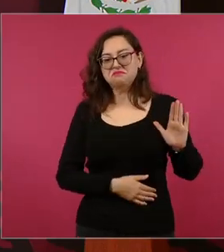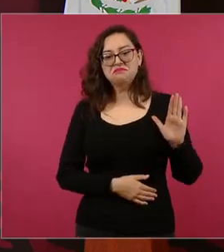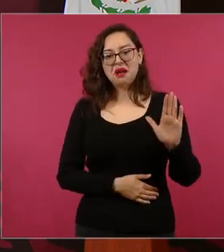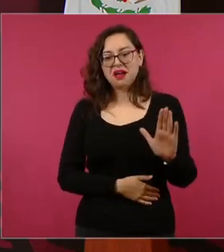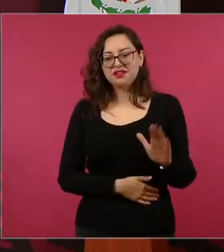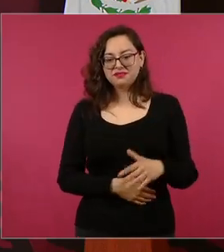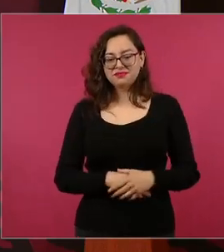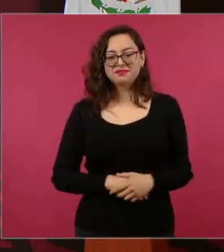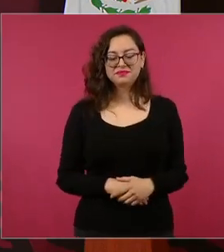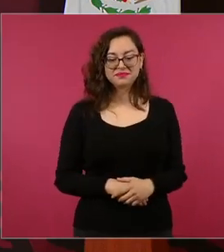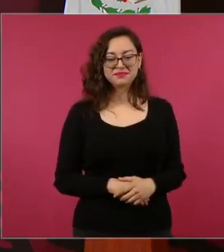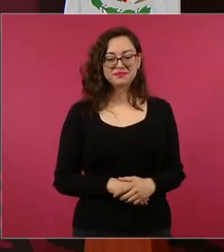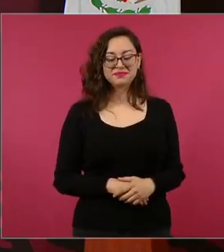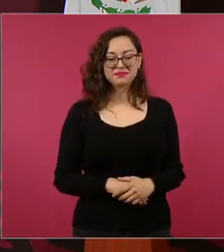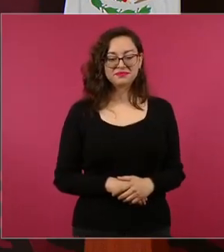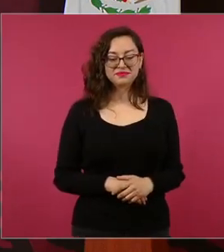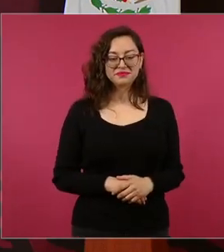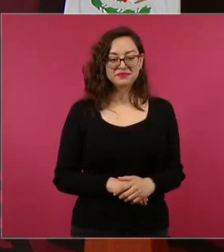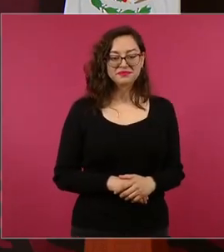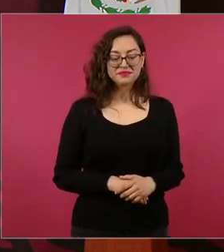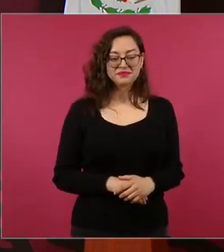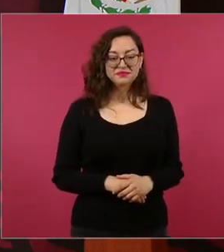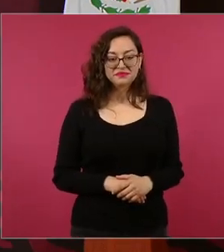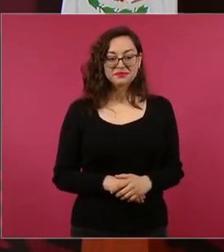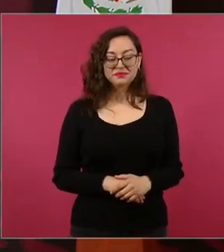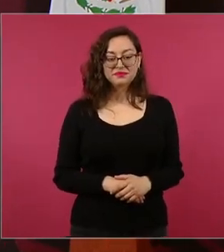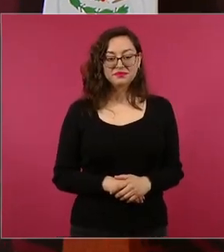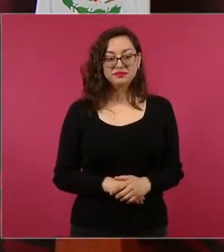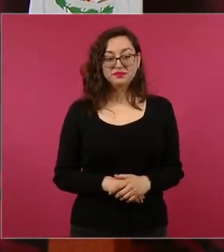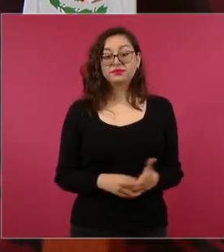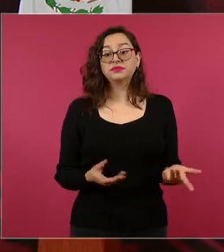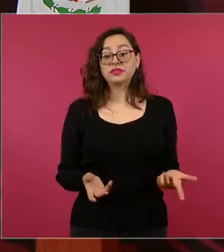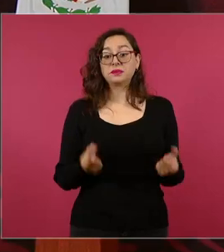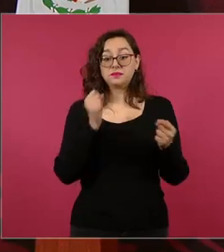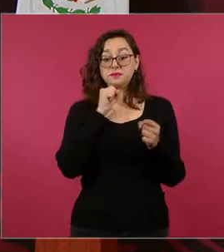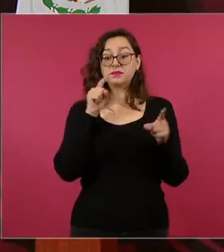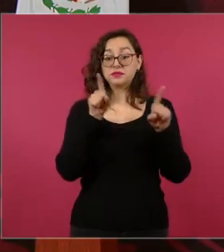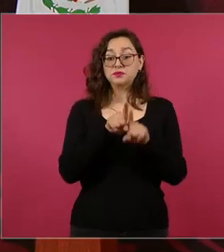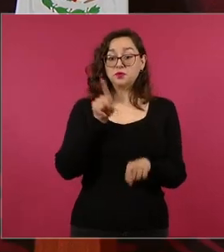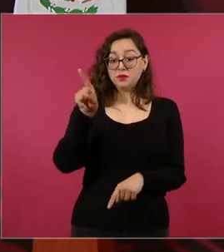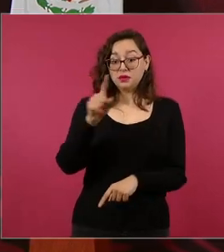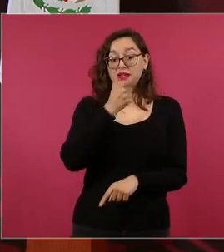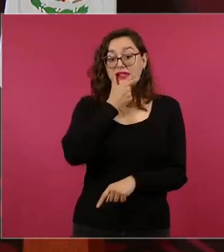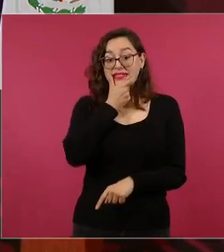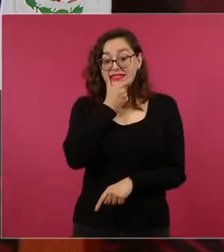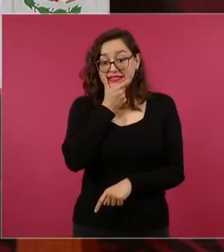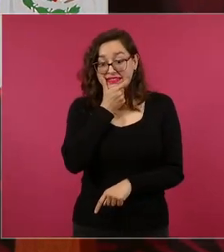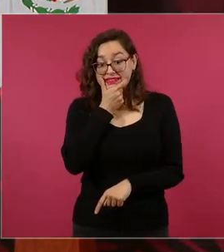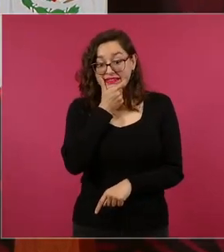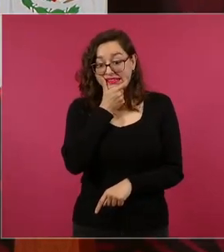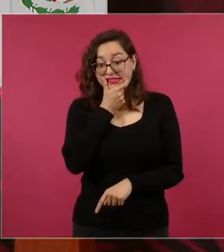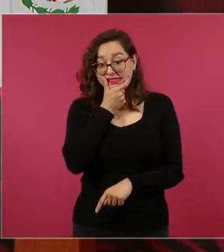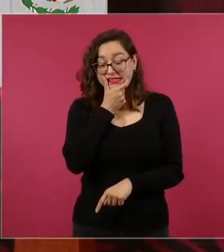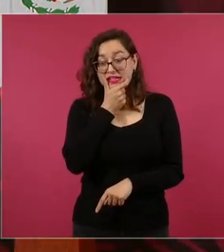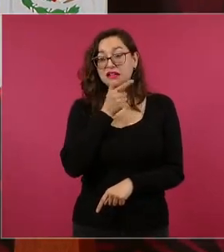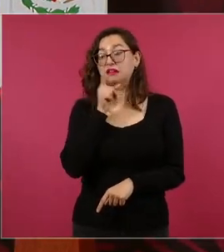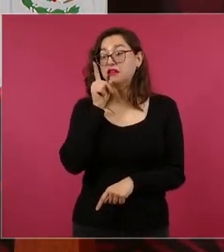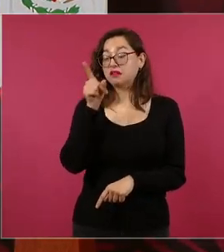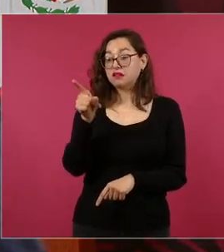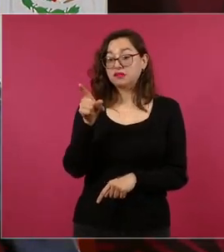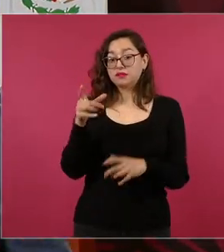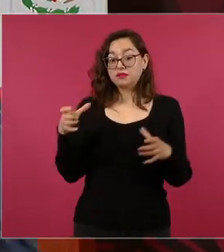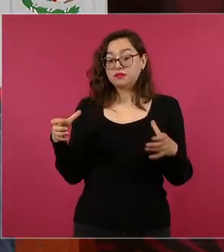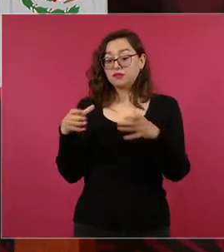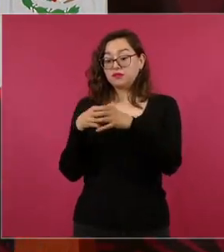Y hace poco lo mismo en el Reino Unido, que ganaron los laboristas